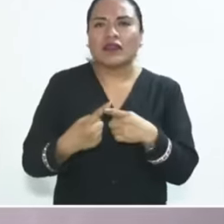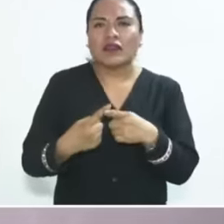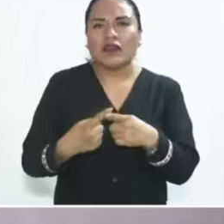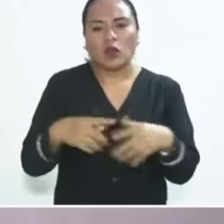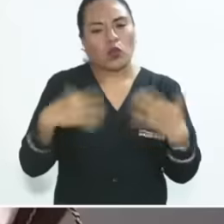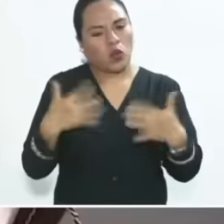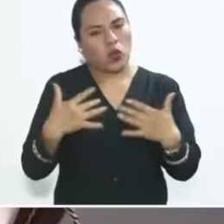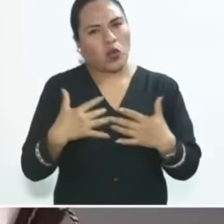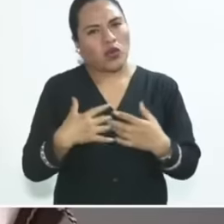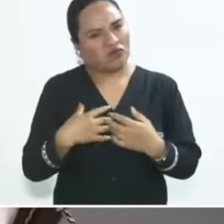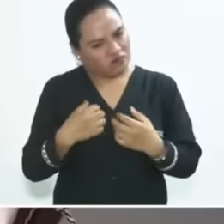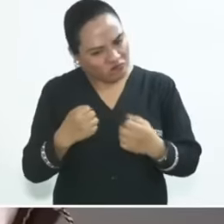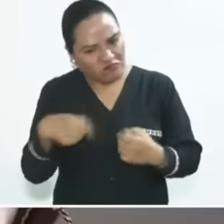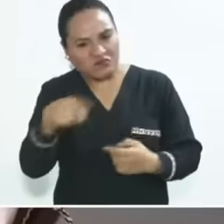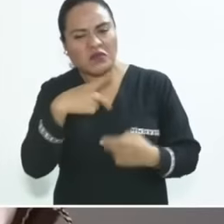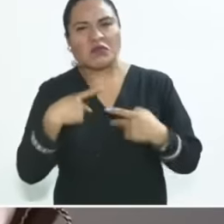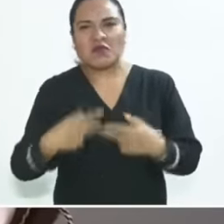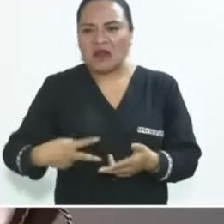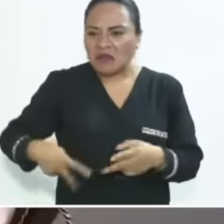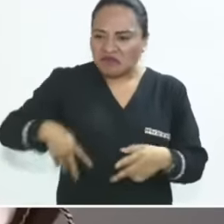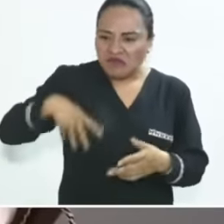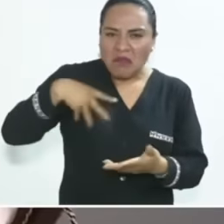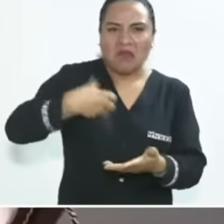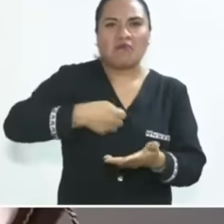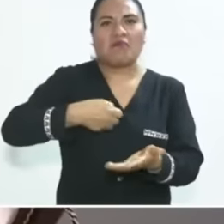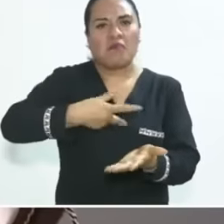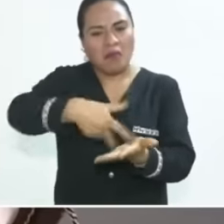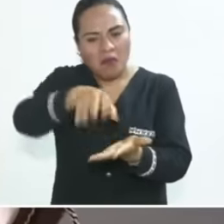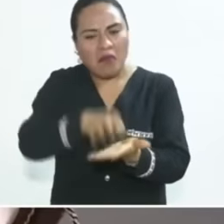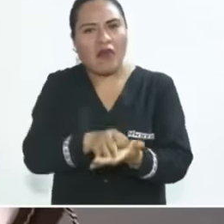buenos, rebeldes como Hidalgo, Morelos,